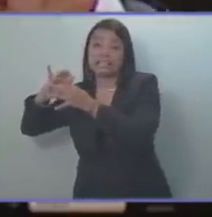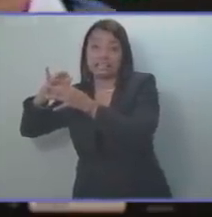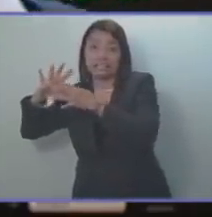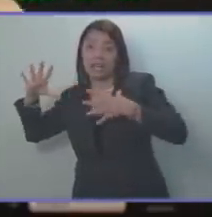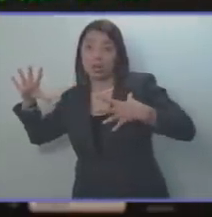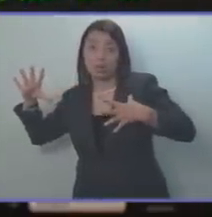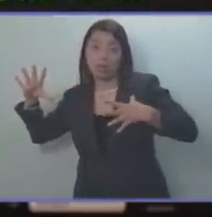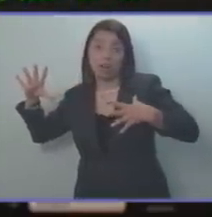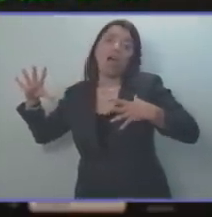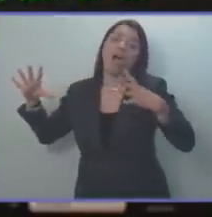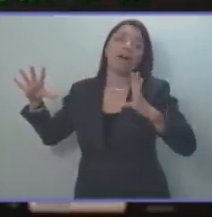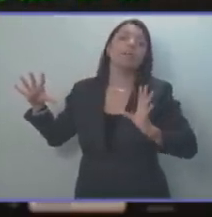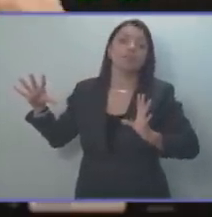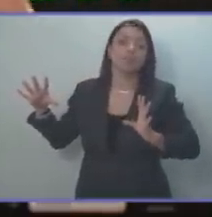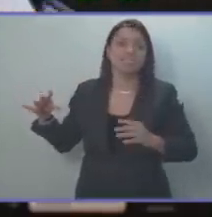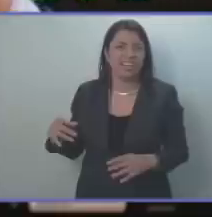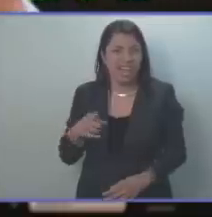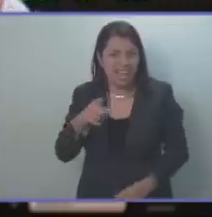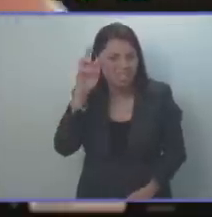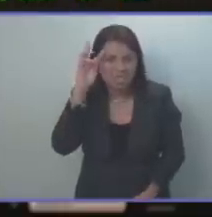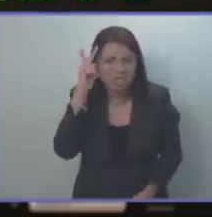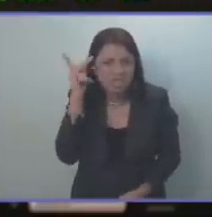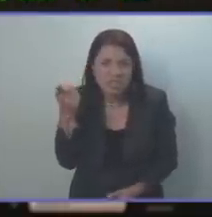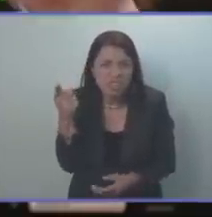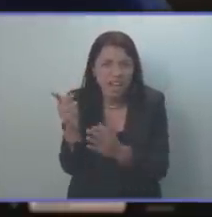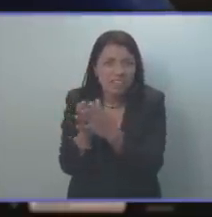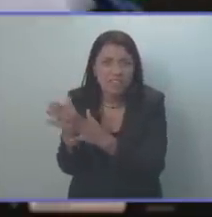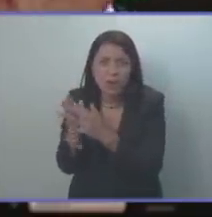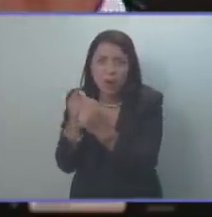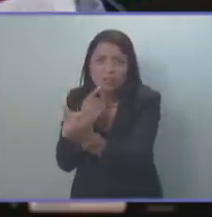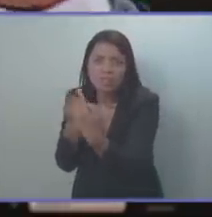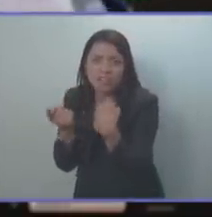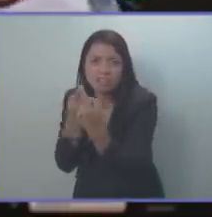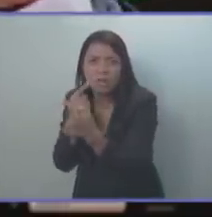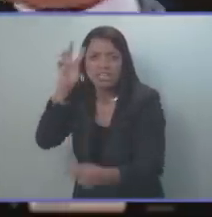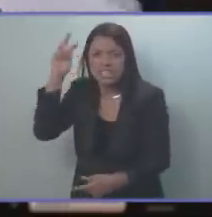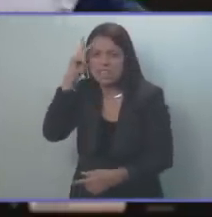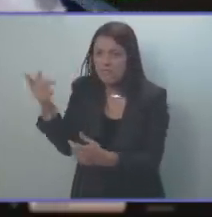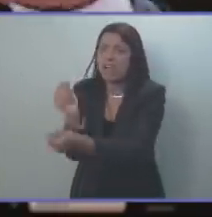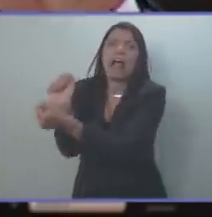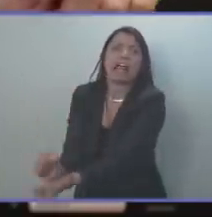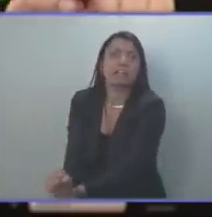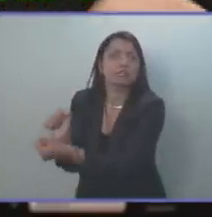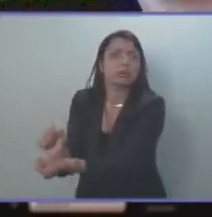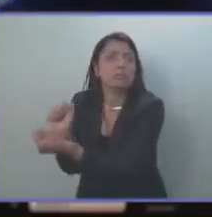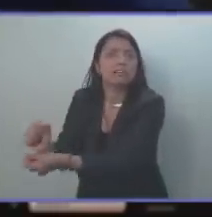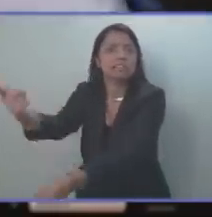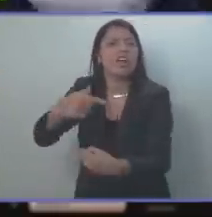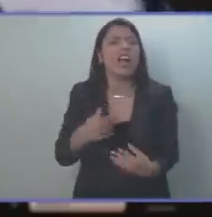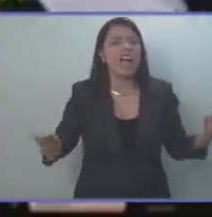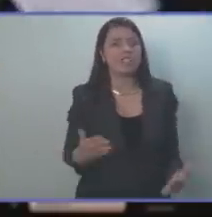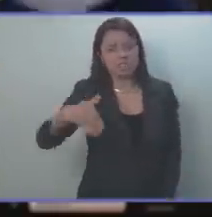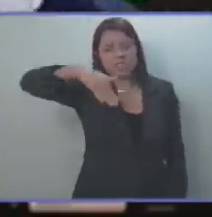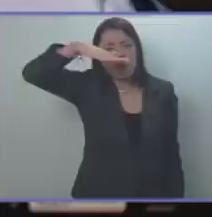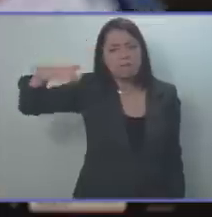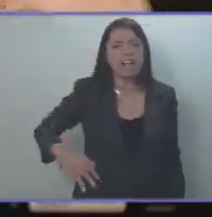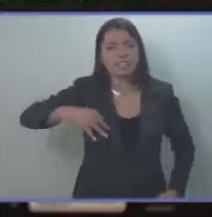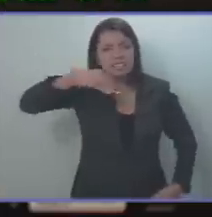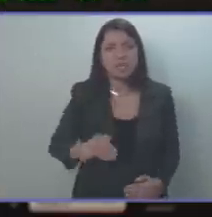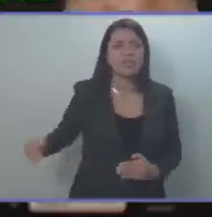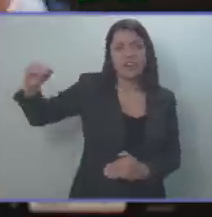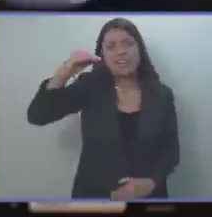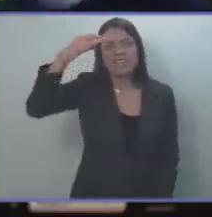una negociación, eso se llama sumisión y entrega de la soberanía al país, porque ustedes no tienen